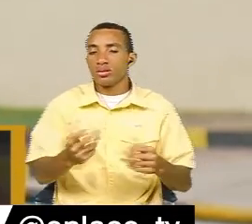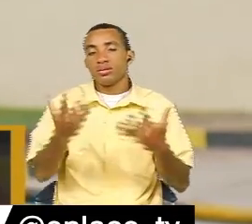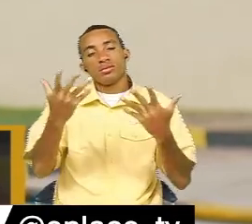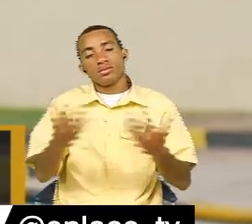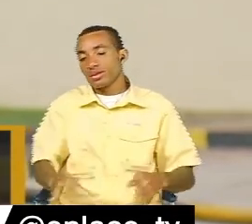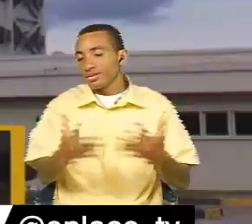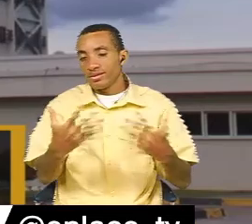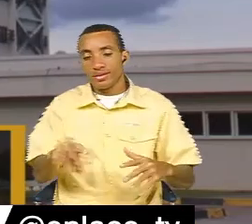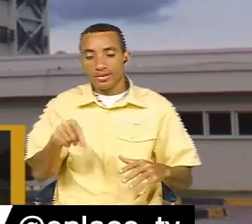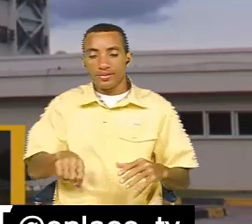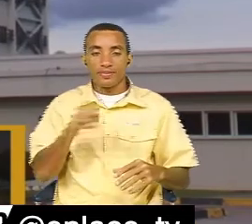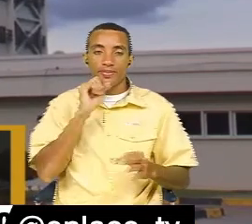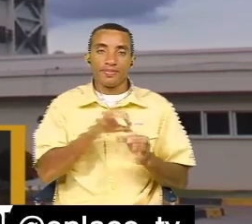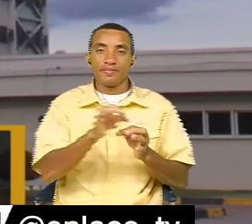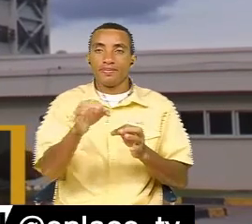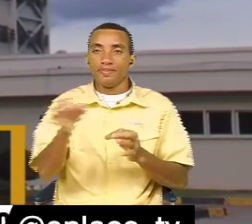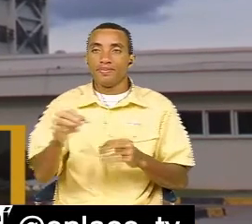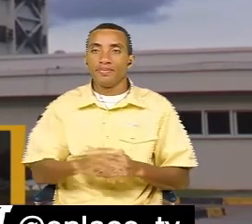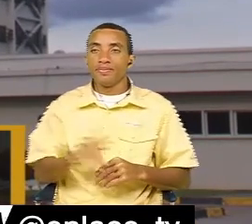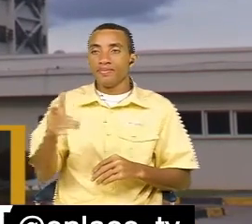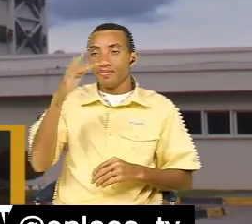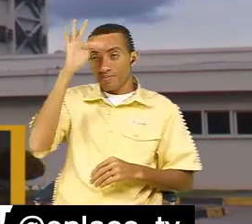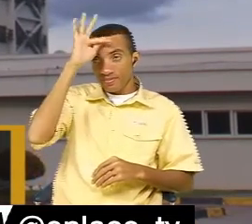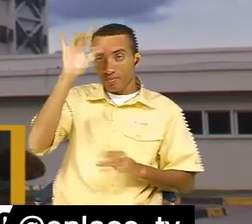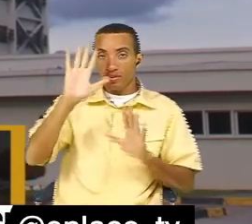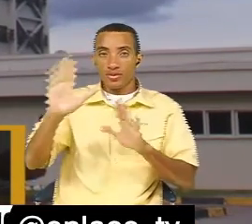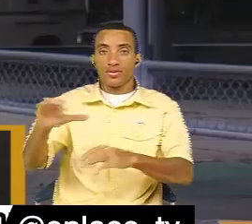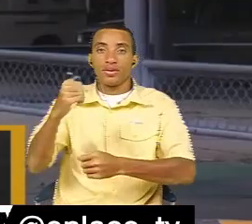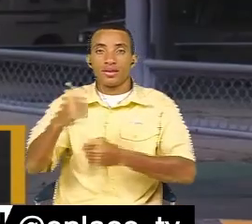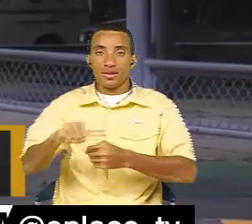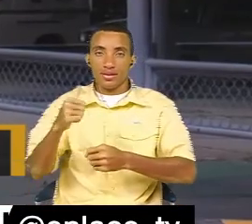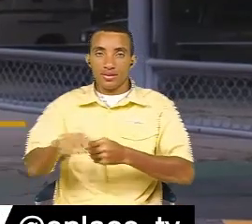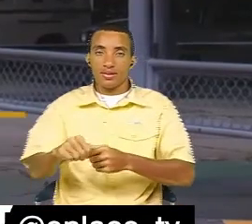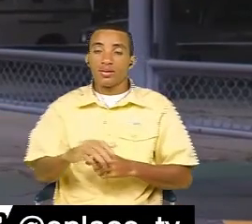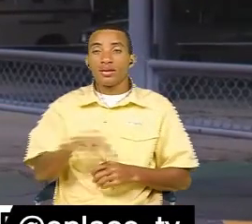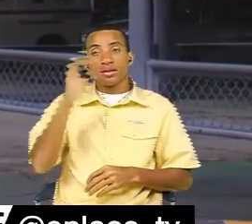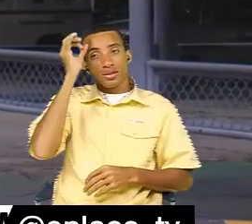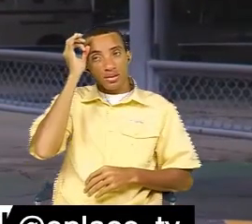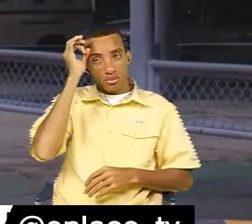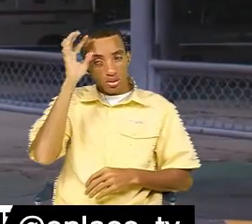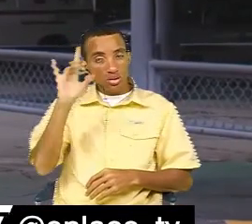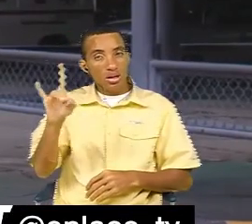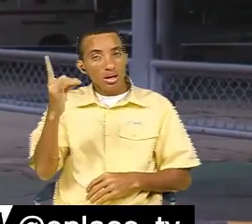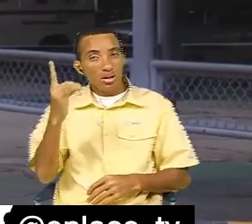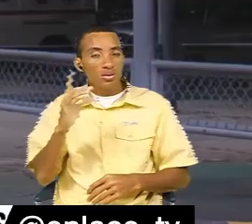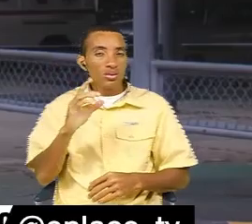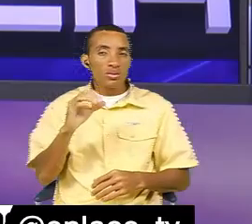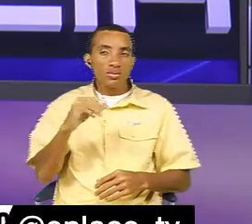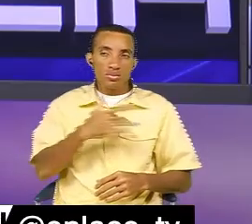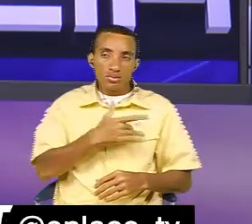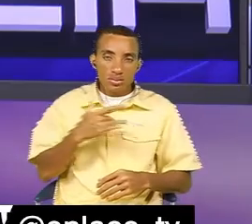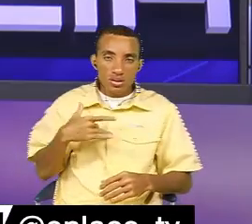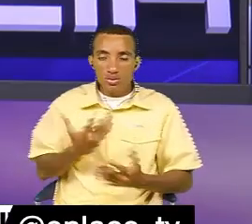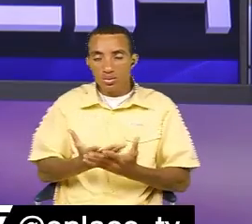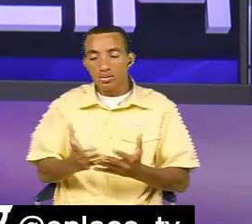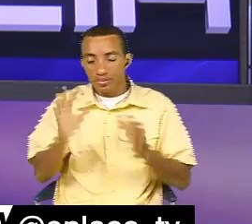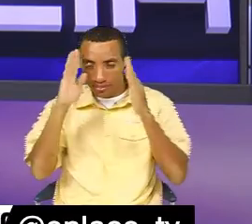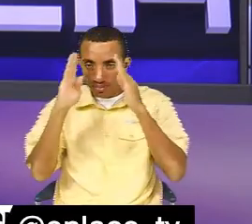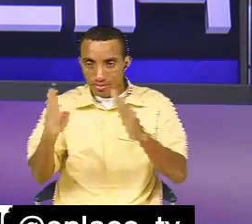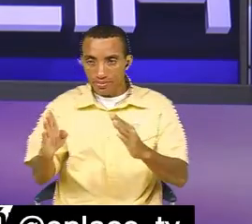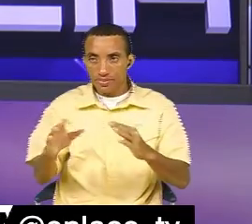del Magdalena Medio. En la policlínica de Ecopetrol es atendido para descartar cualquier anomalía en su salud.